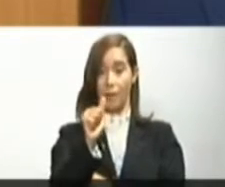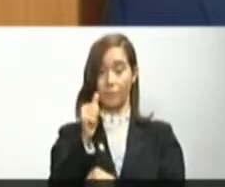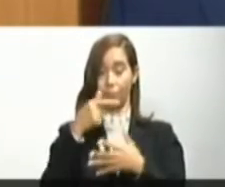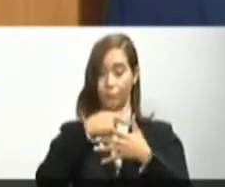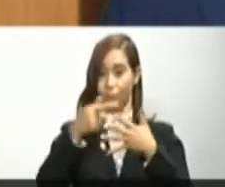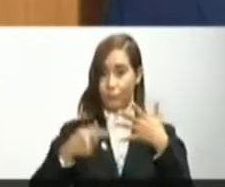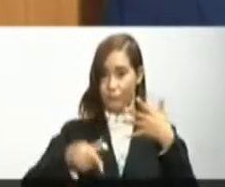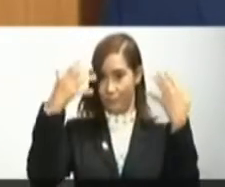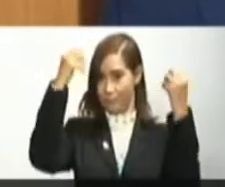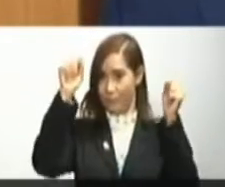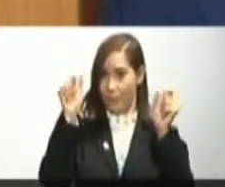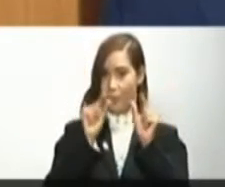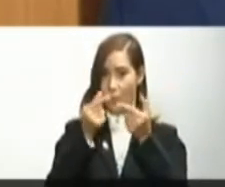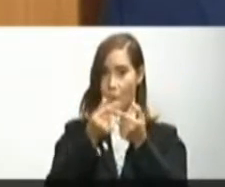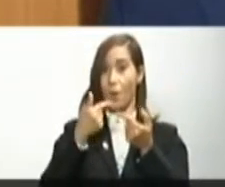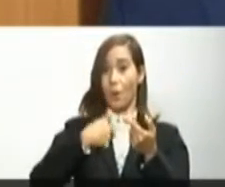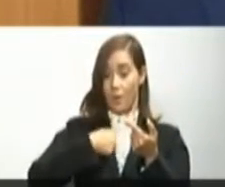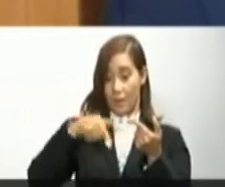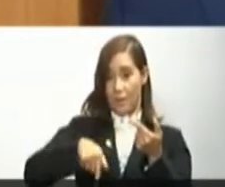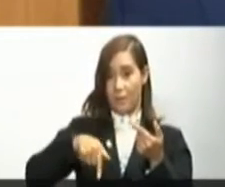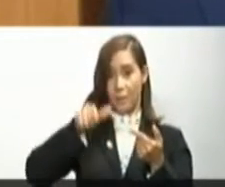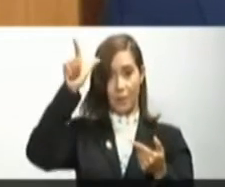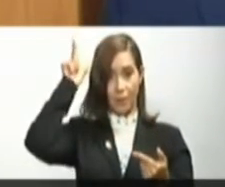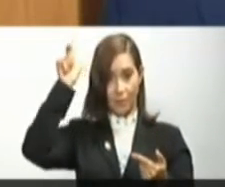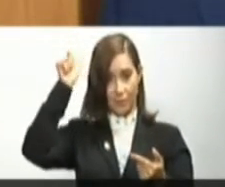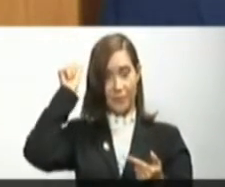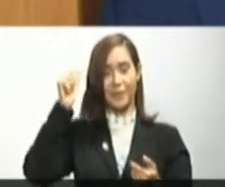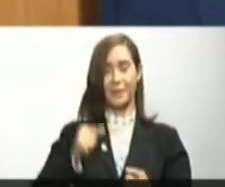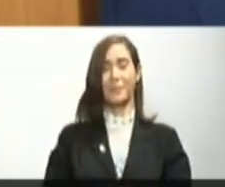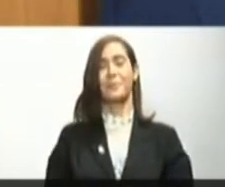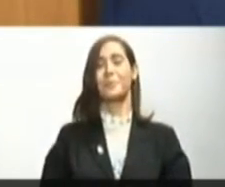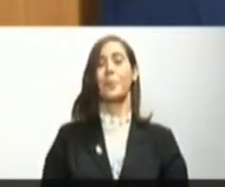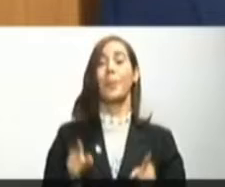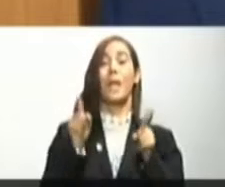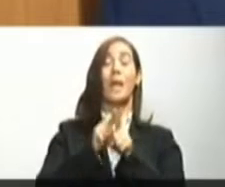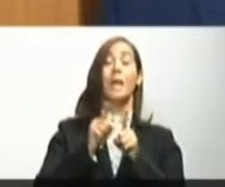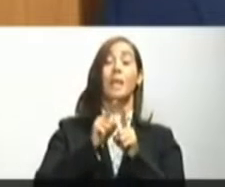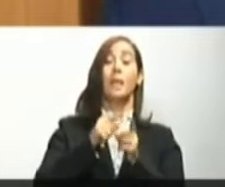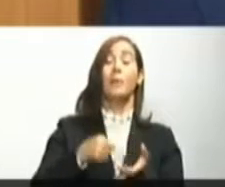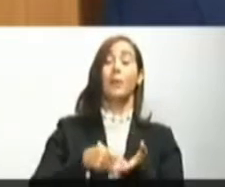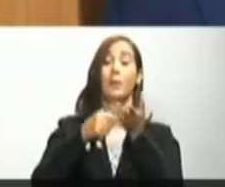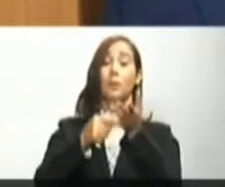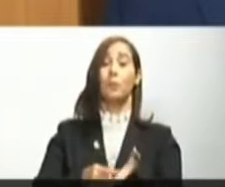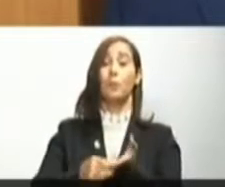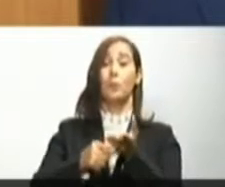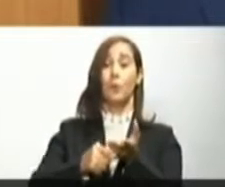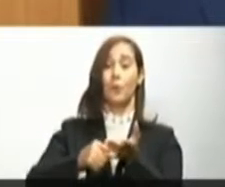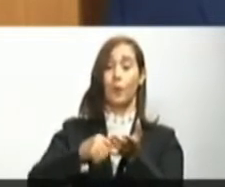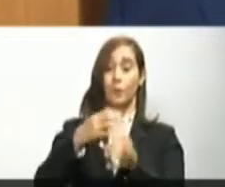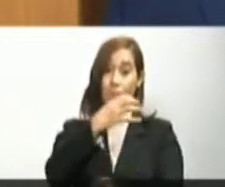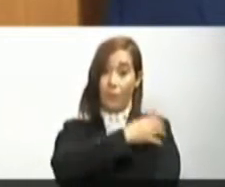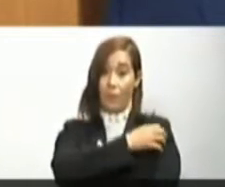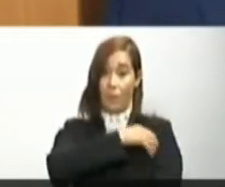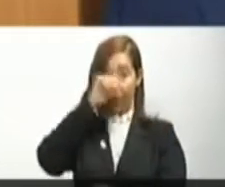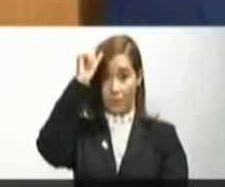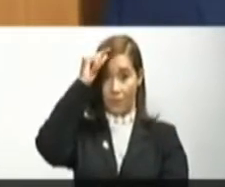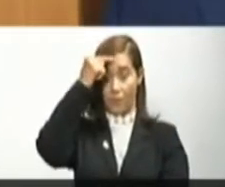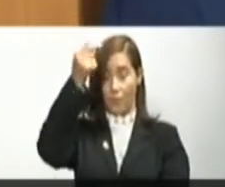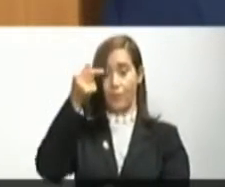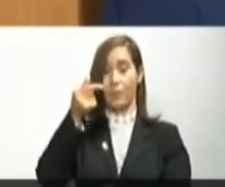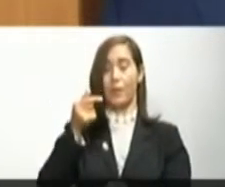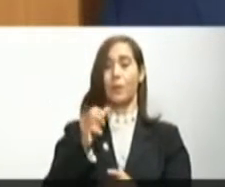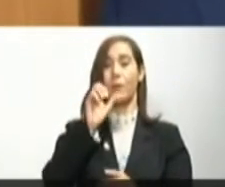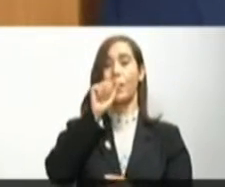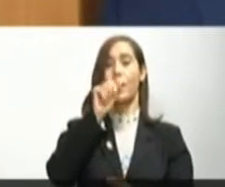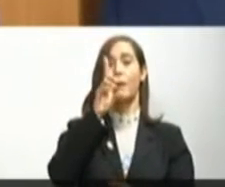y obviamente quien les habla. Además, también estuvo presente el jefe del Gobierno de Andorra, como anfitrión, Xavier Espot,